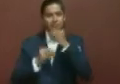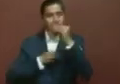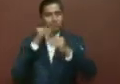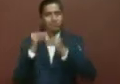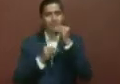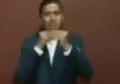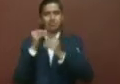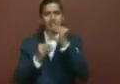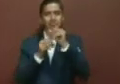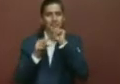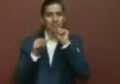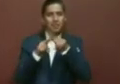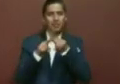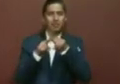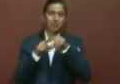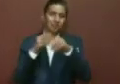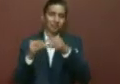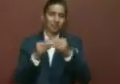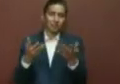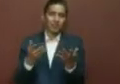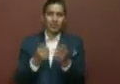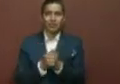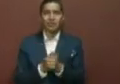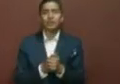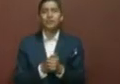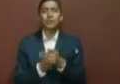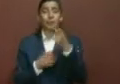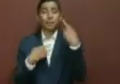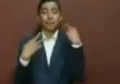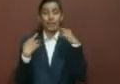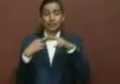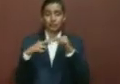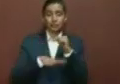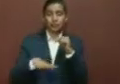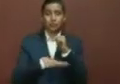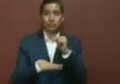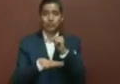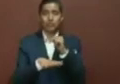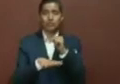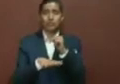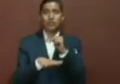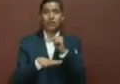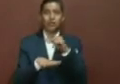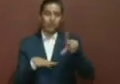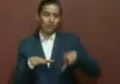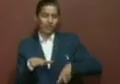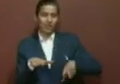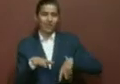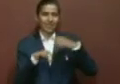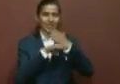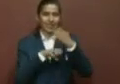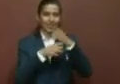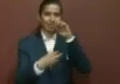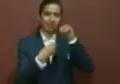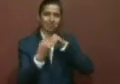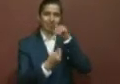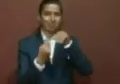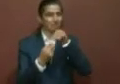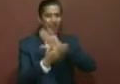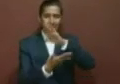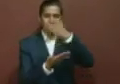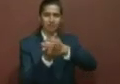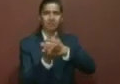confrontación, digamos, entre comillas, de el magisterio con el gobierno del estado, acabar